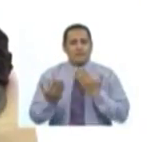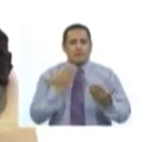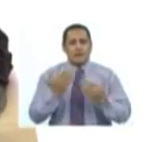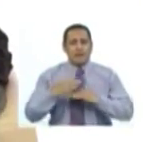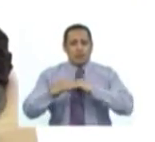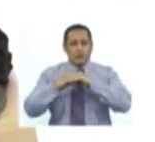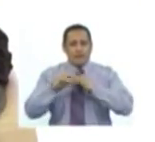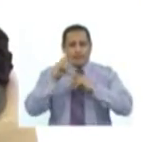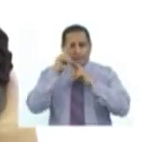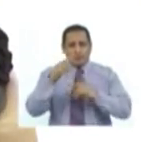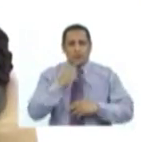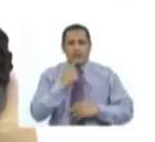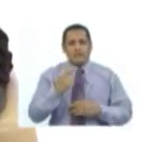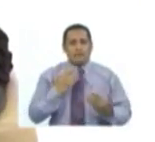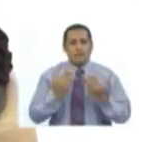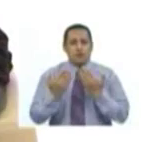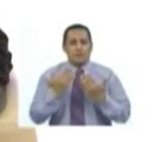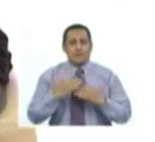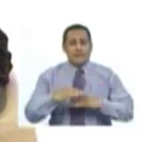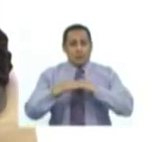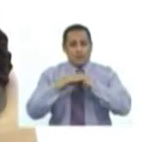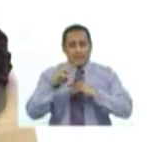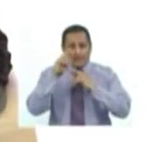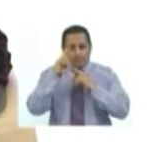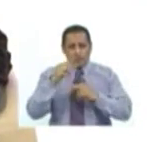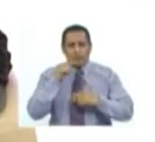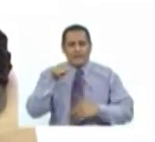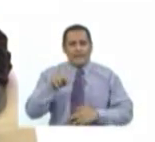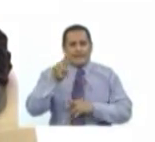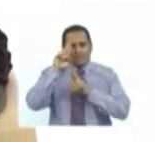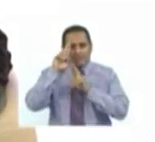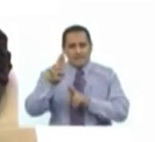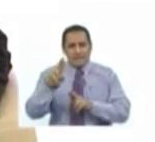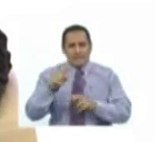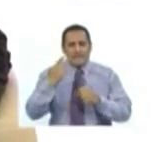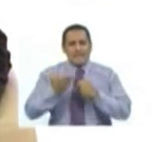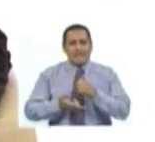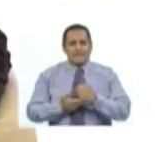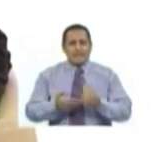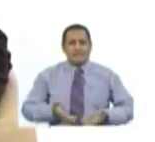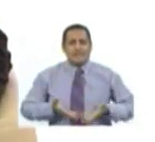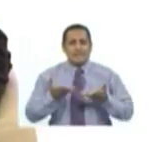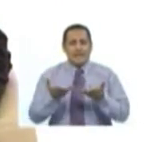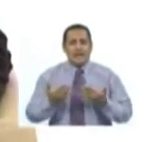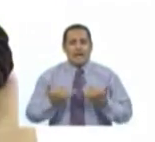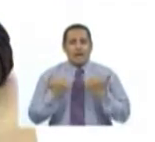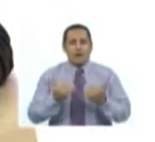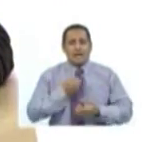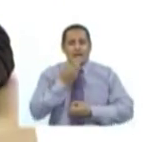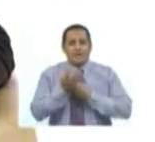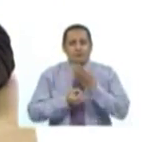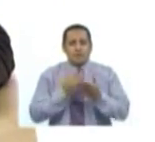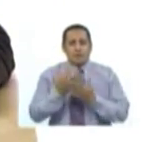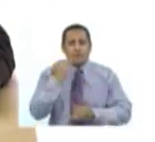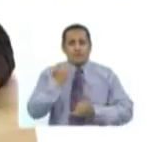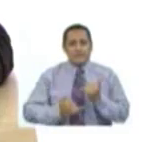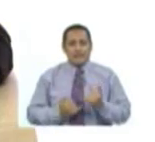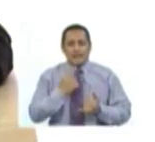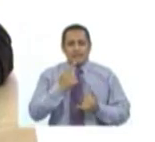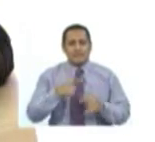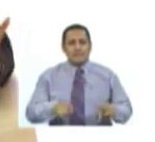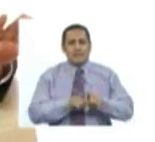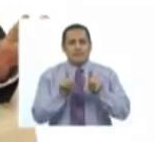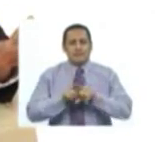¿no? La democracia son también formas, y en la democracia se debe respetar esas garantías que permiten que el pronunciamiento final